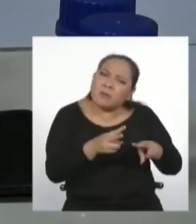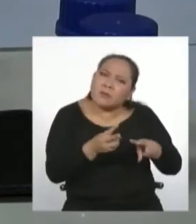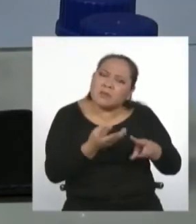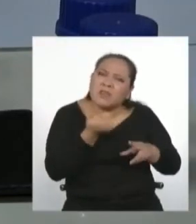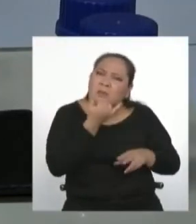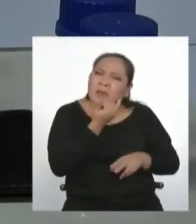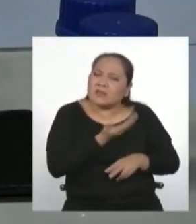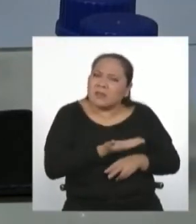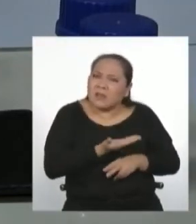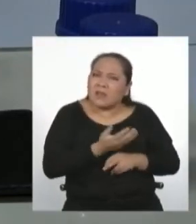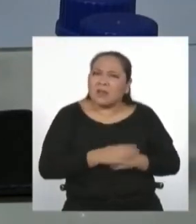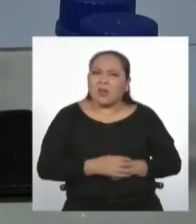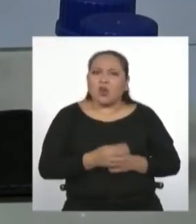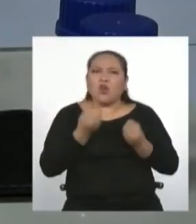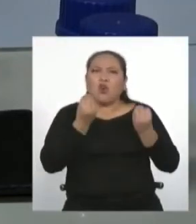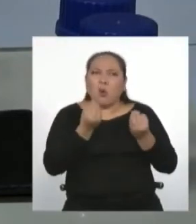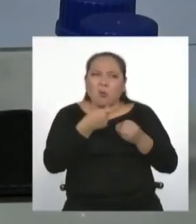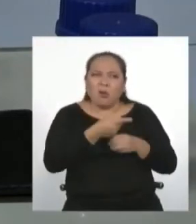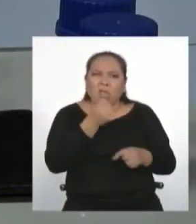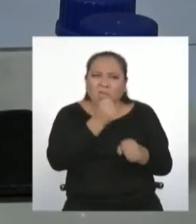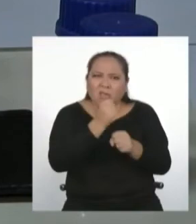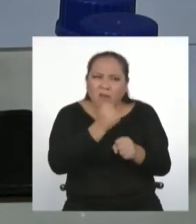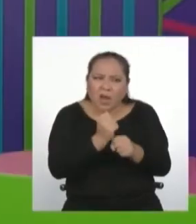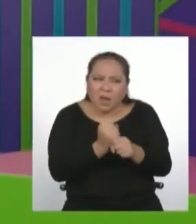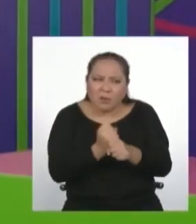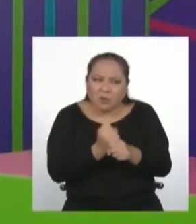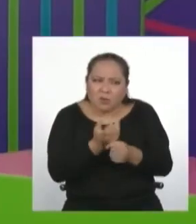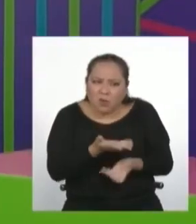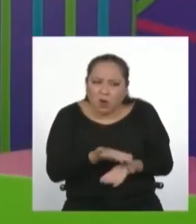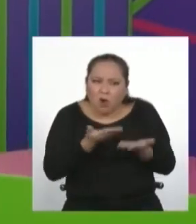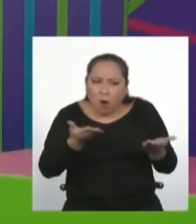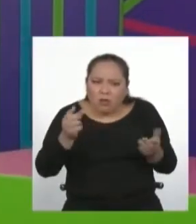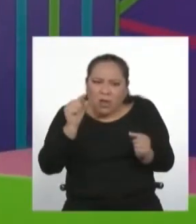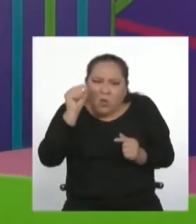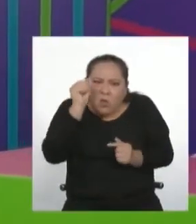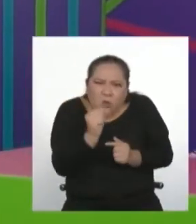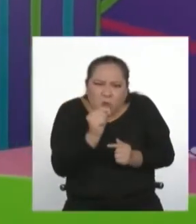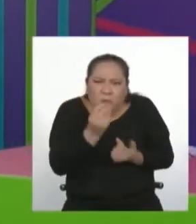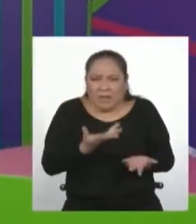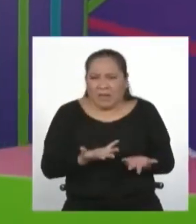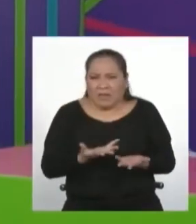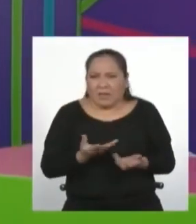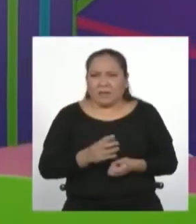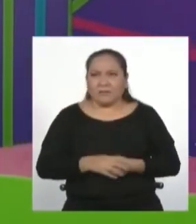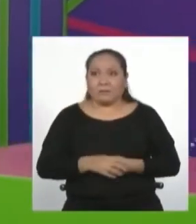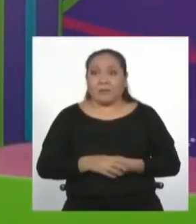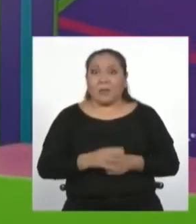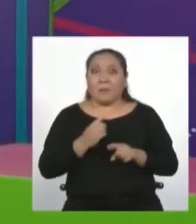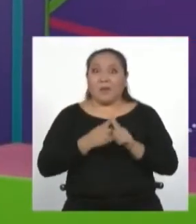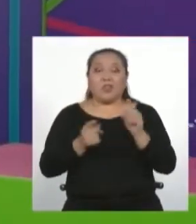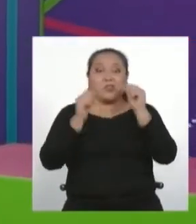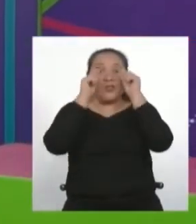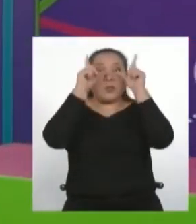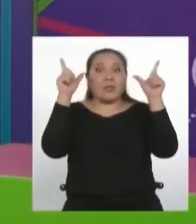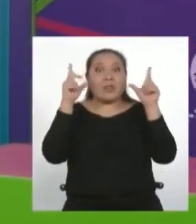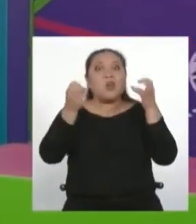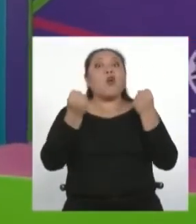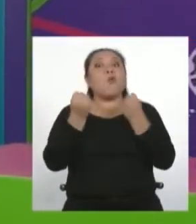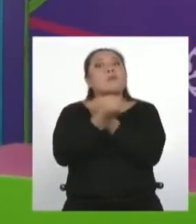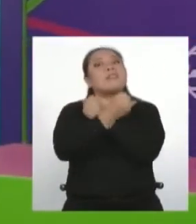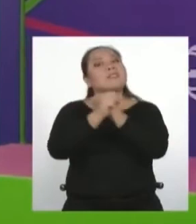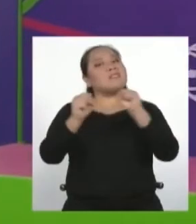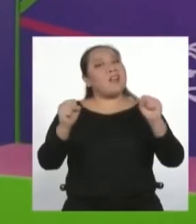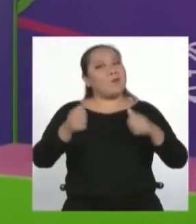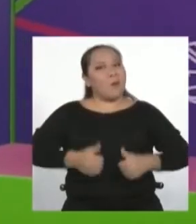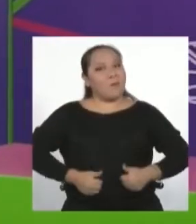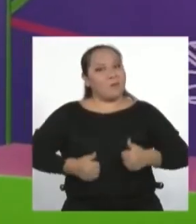más aún, ¿cómo podemos trabajar con algo de ese tamaño? Pero nada más impresionante que cuando se pueden salvar vidas con un nuevo